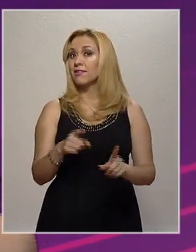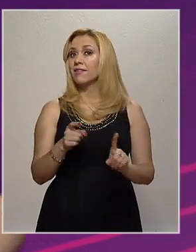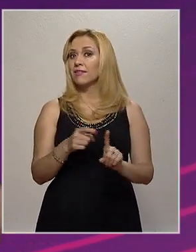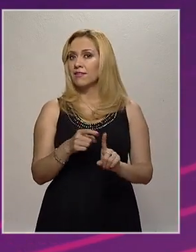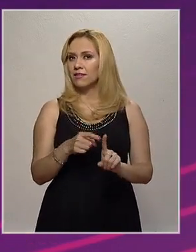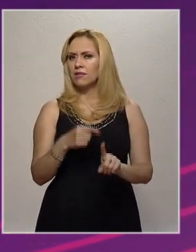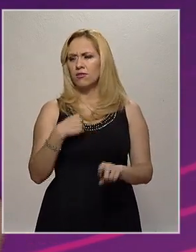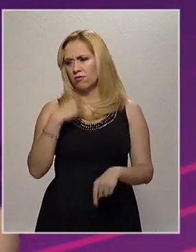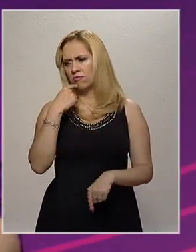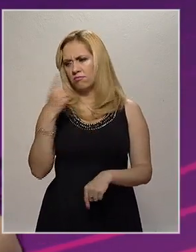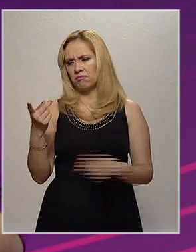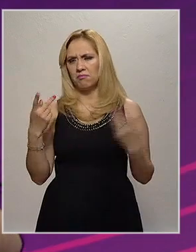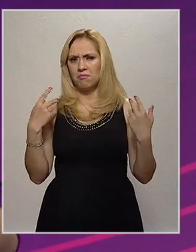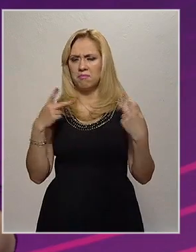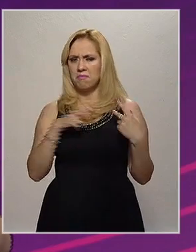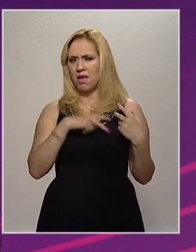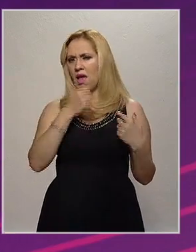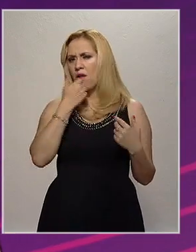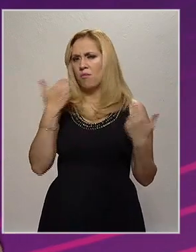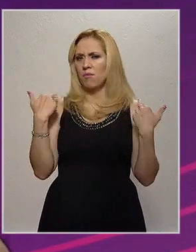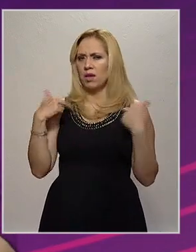alumnos que alguna vez